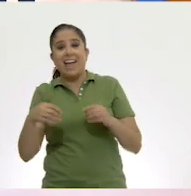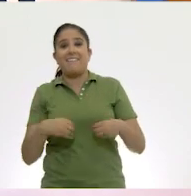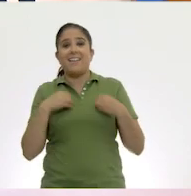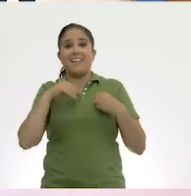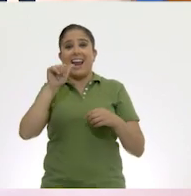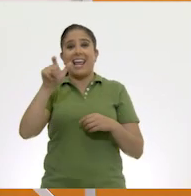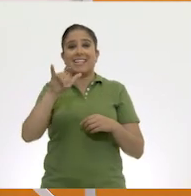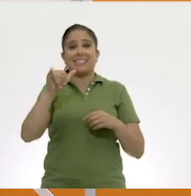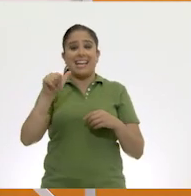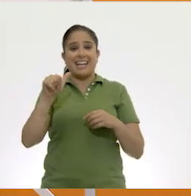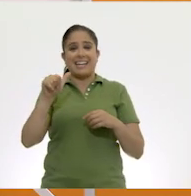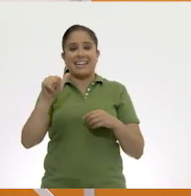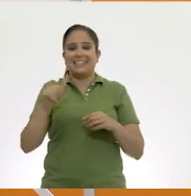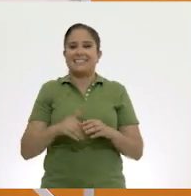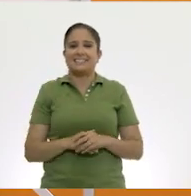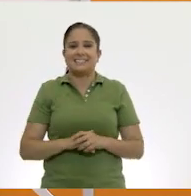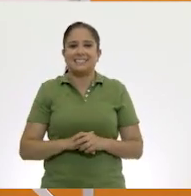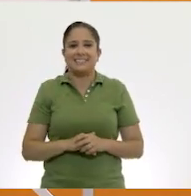alexia